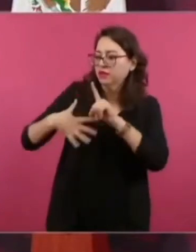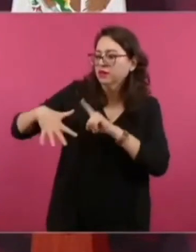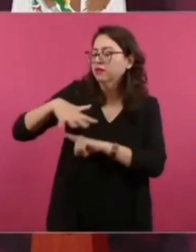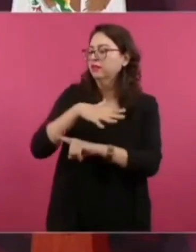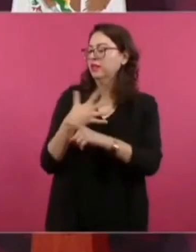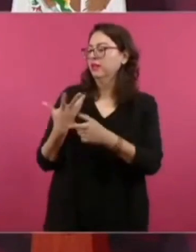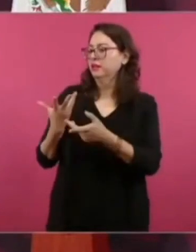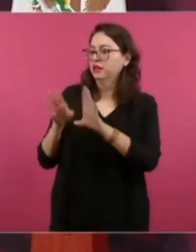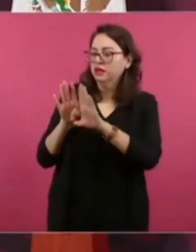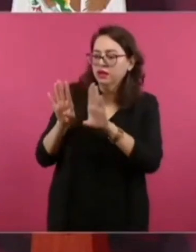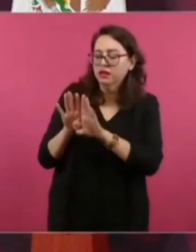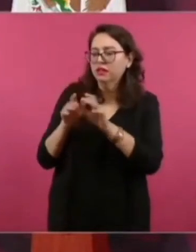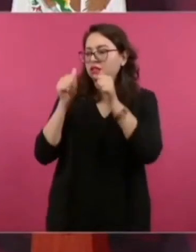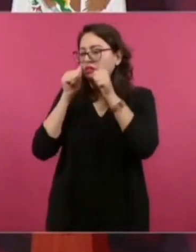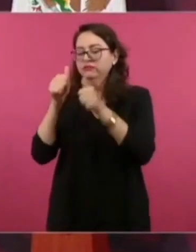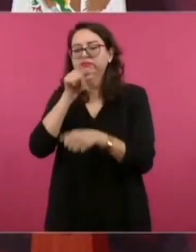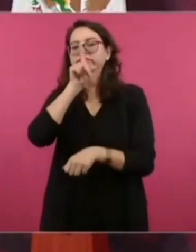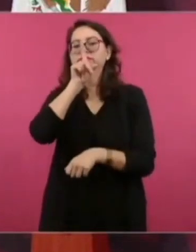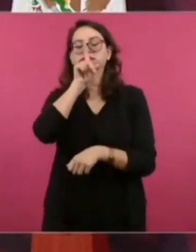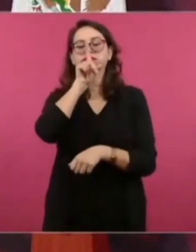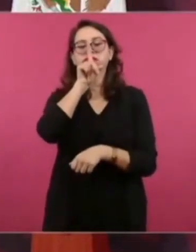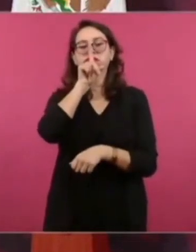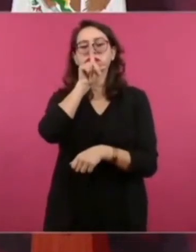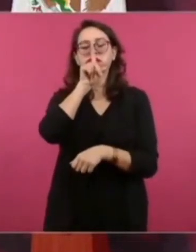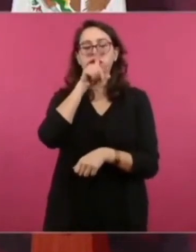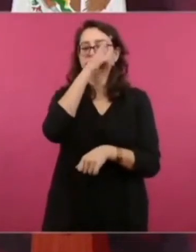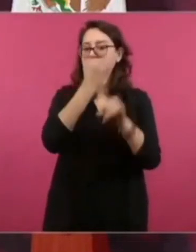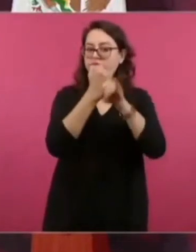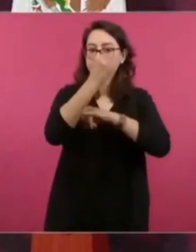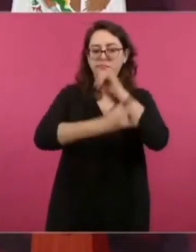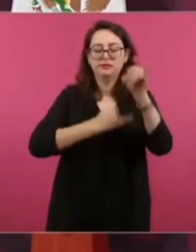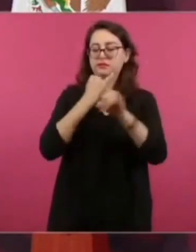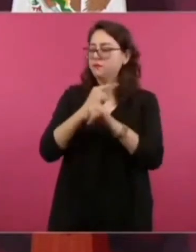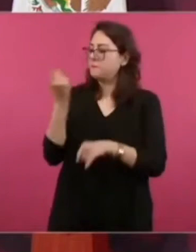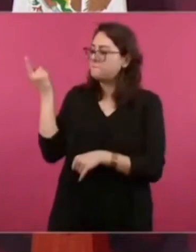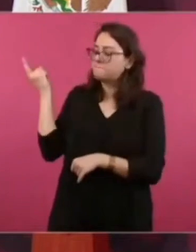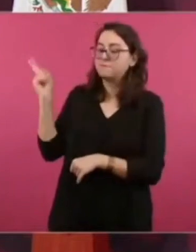reformas estructurales, nos imponían la agenda.